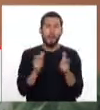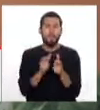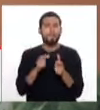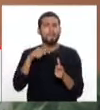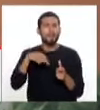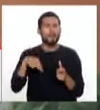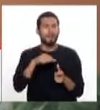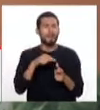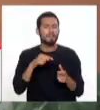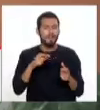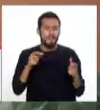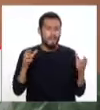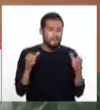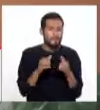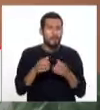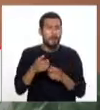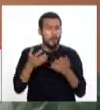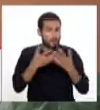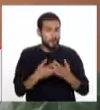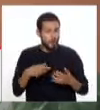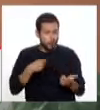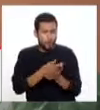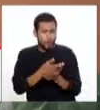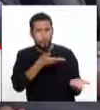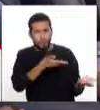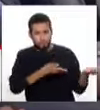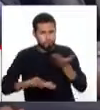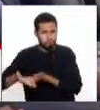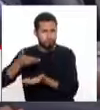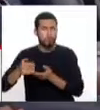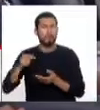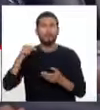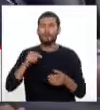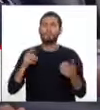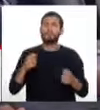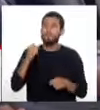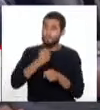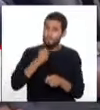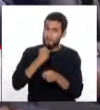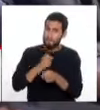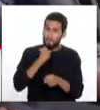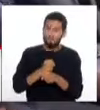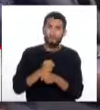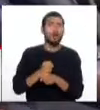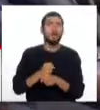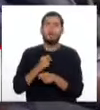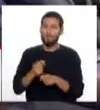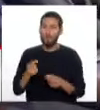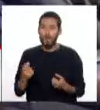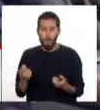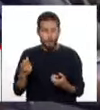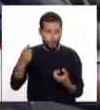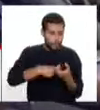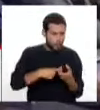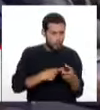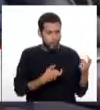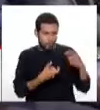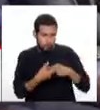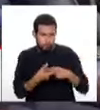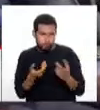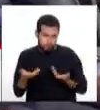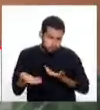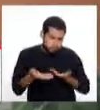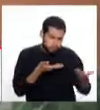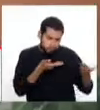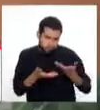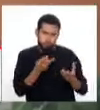manufactureras, cuyo proceso previo a las convocatorias se vienen trabajando de forma participativa con ustedes,